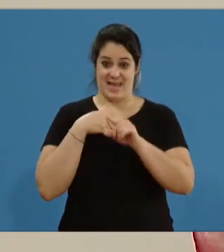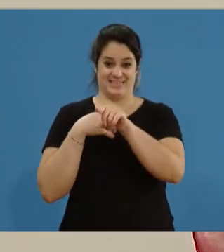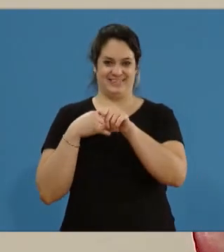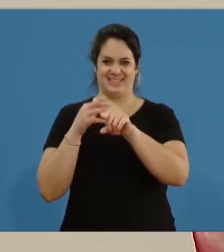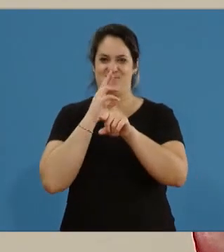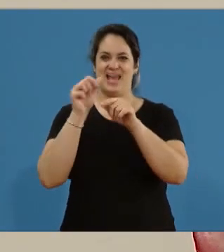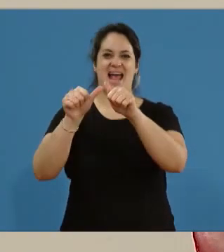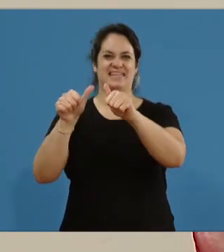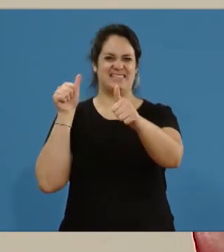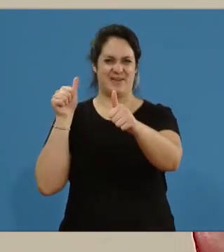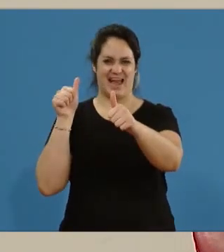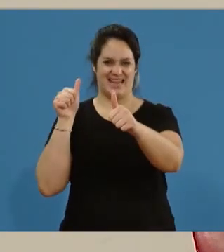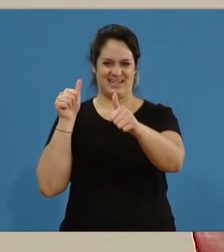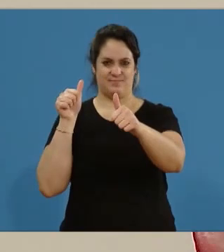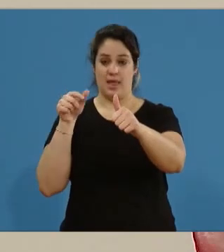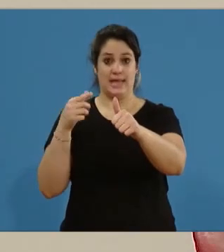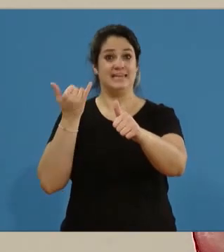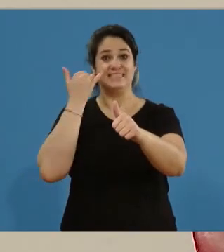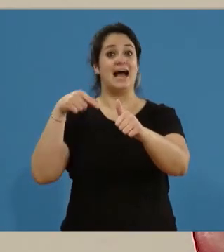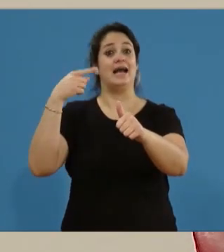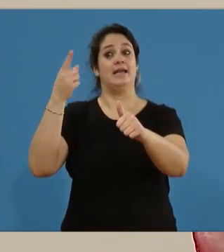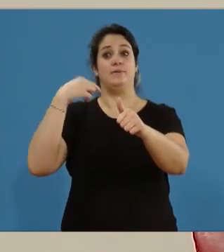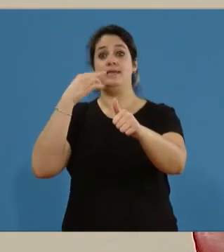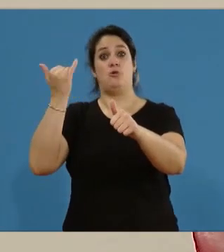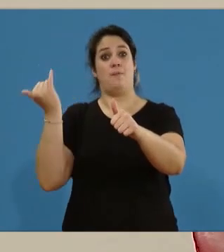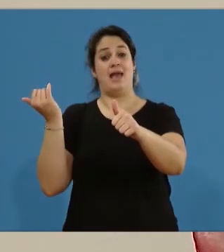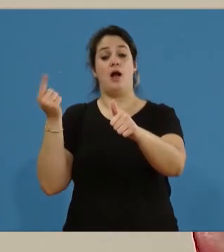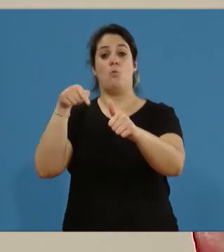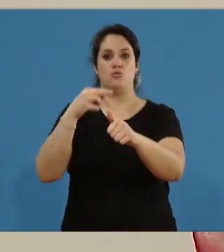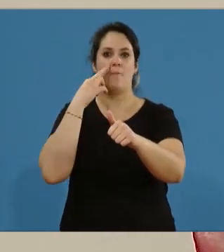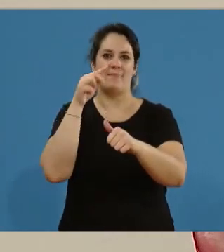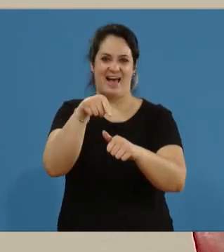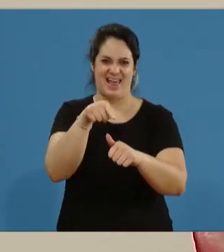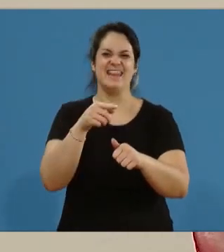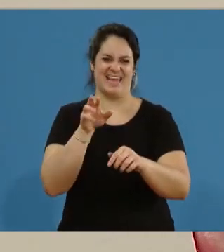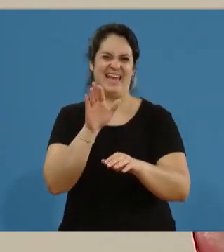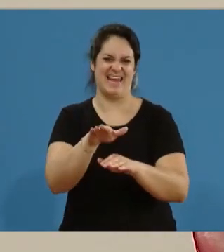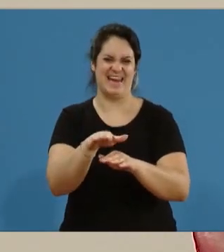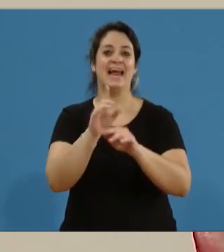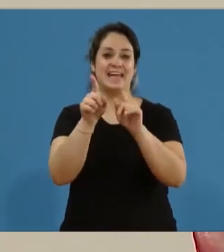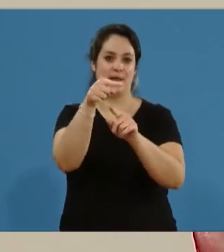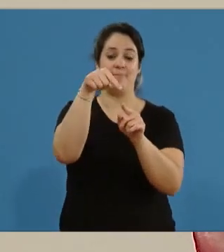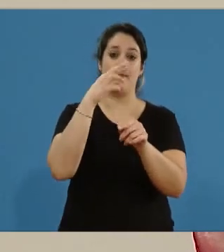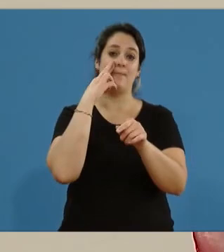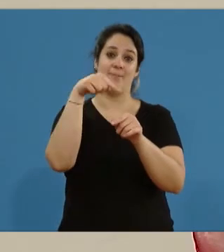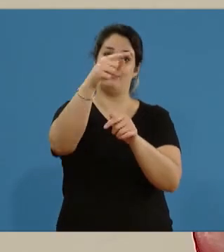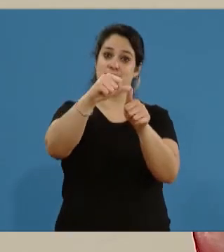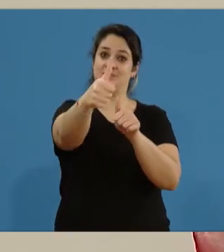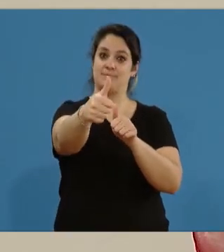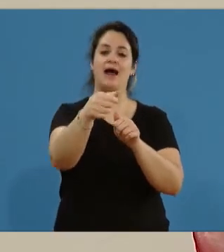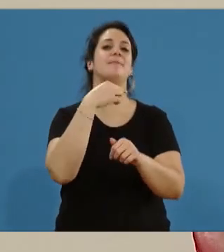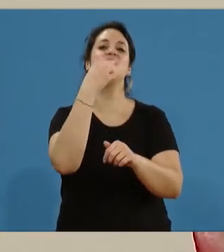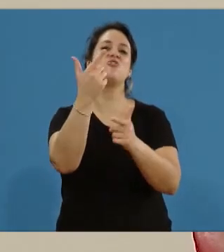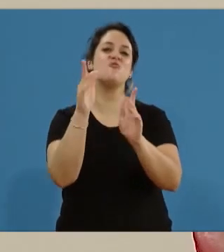estaba separada y ya tenía un hijo cuando conoció al papá de Teresa, quien también estaba separado, pero